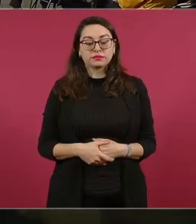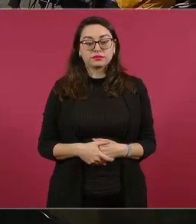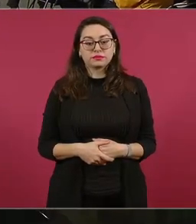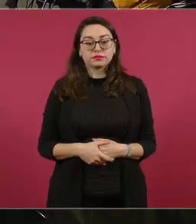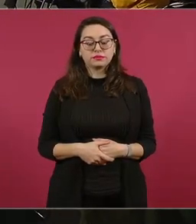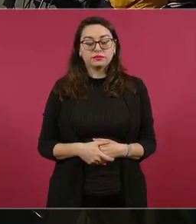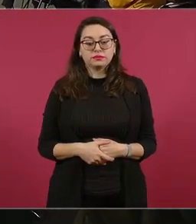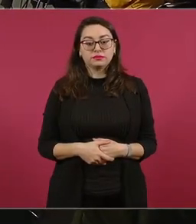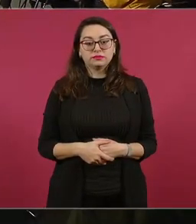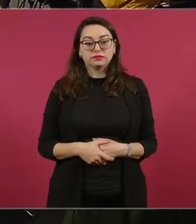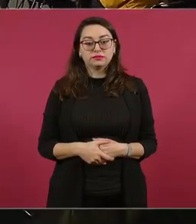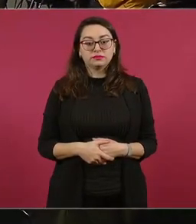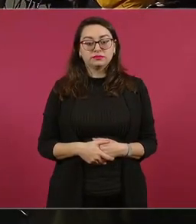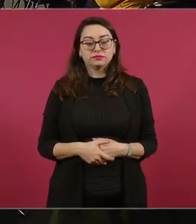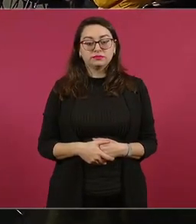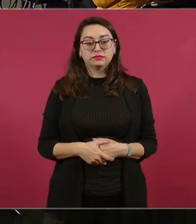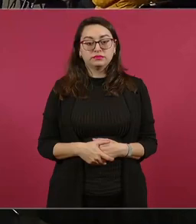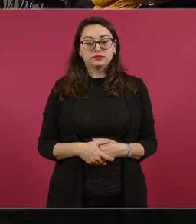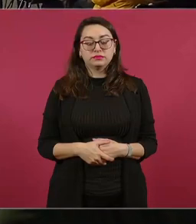Ah.